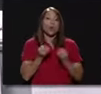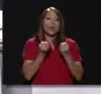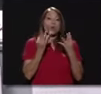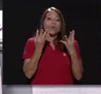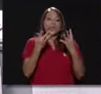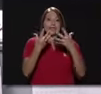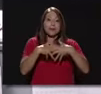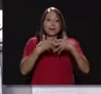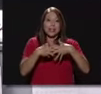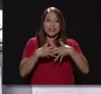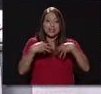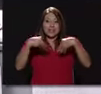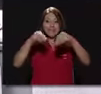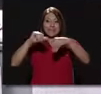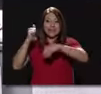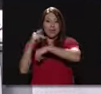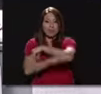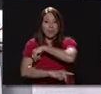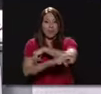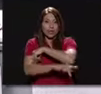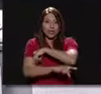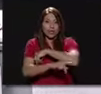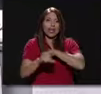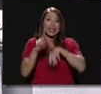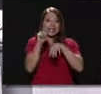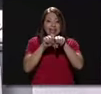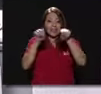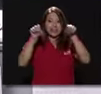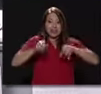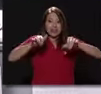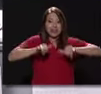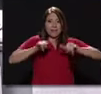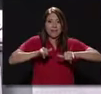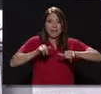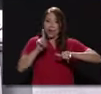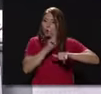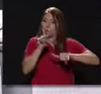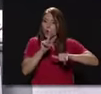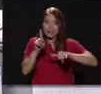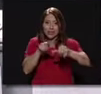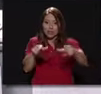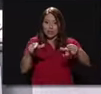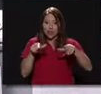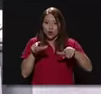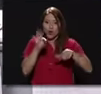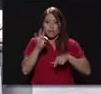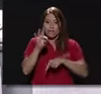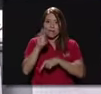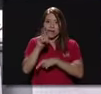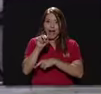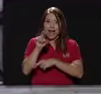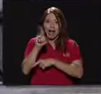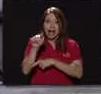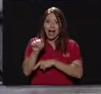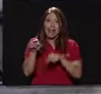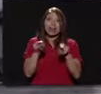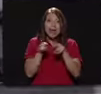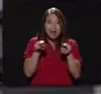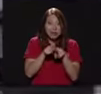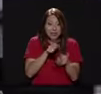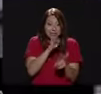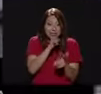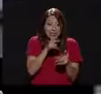que están en el régimen definitivo, digamos, los que no están en zonas francas y no tienen este tipo de preferencias, también importan la mayor parte,